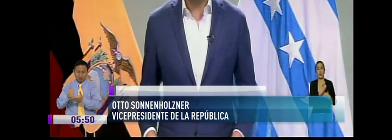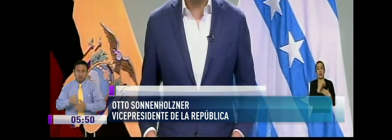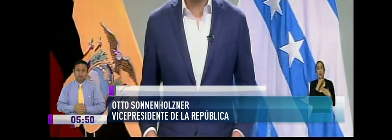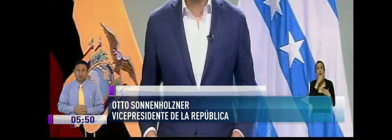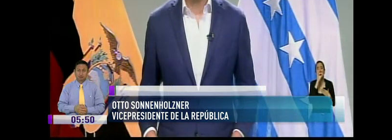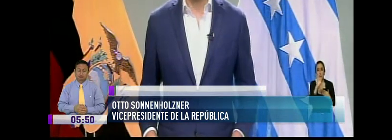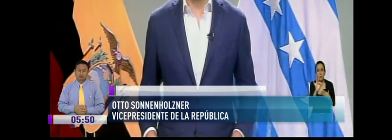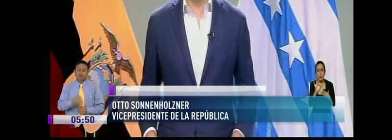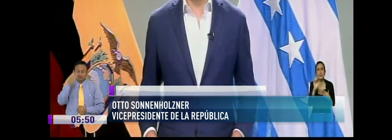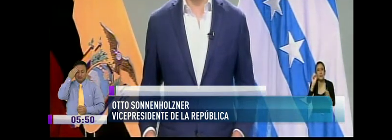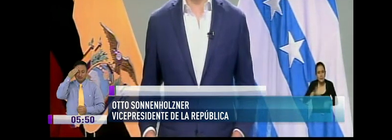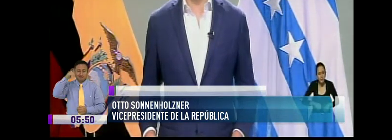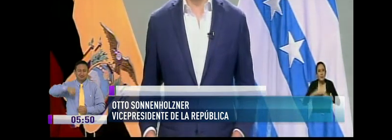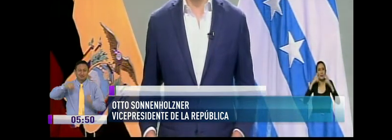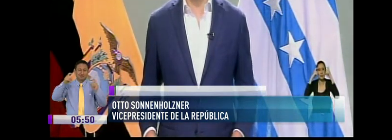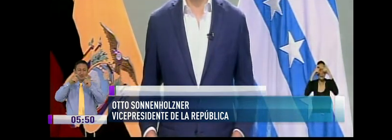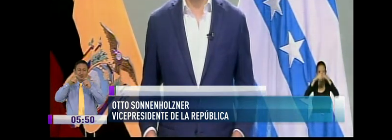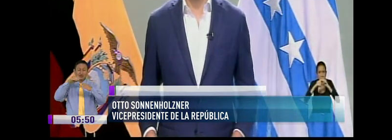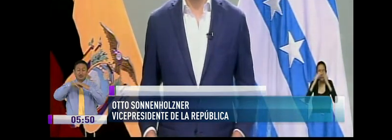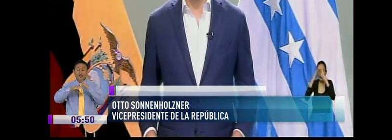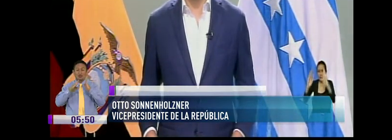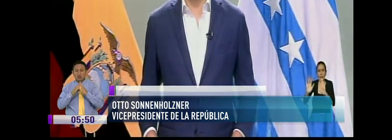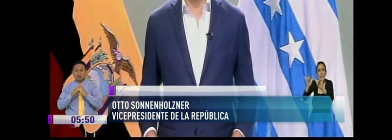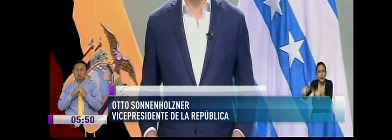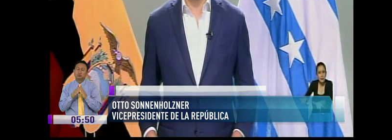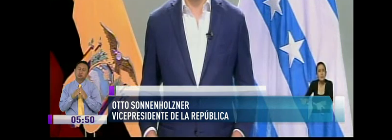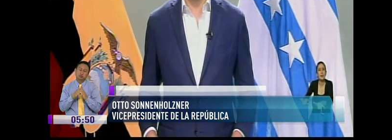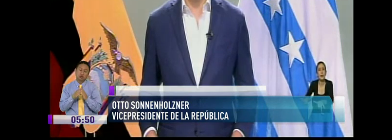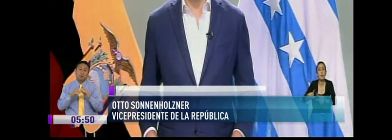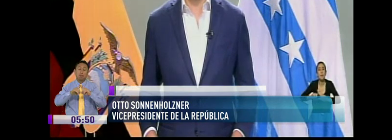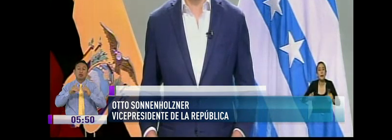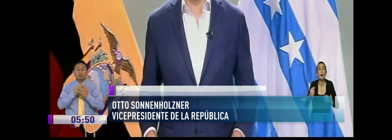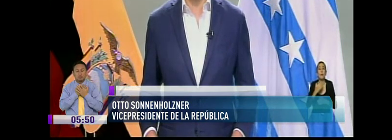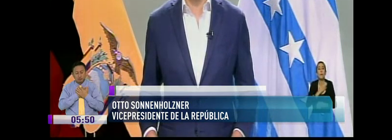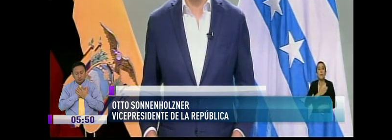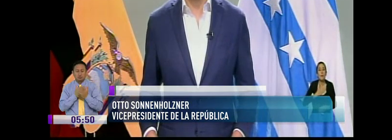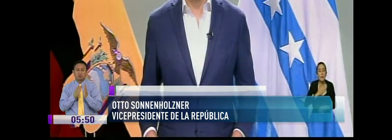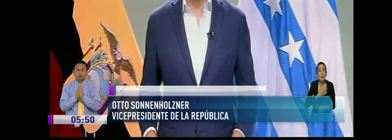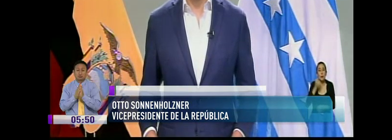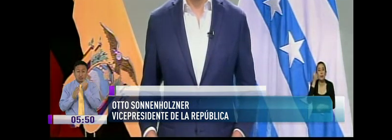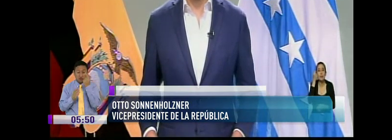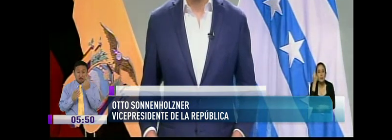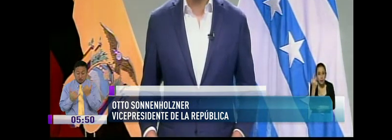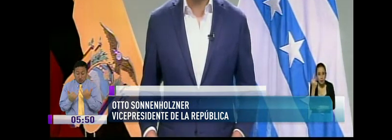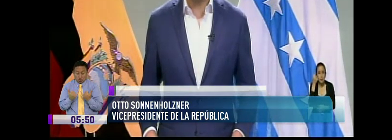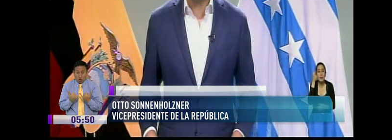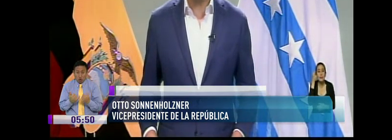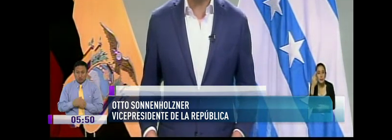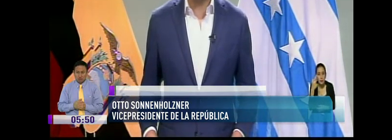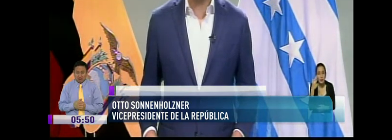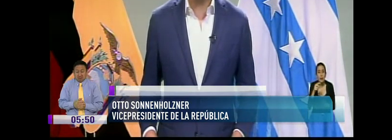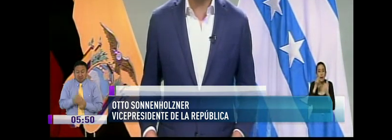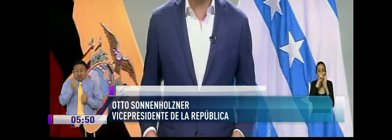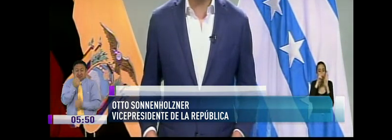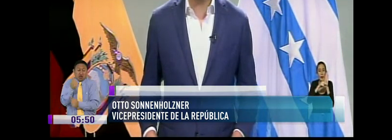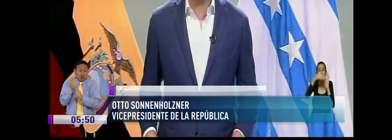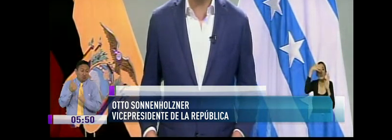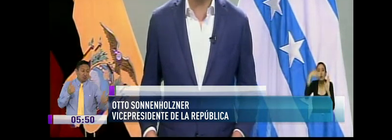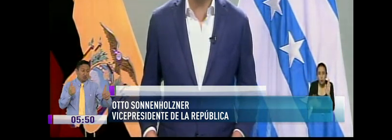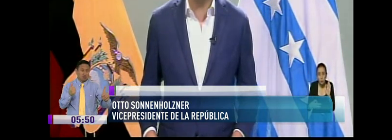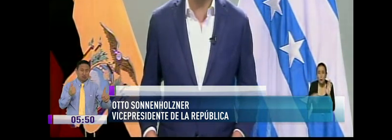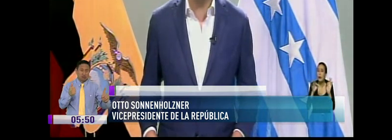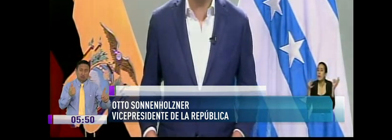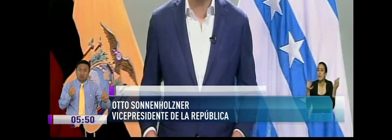Sé que es difícil para muchos quedarse en sus casas, pero tienen que entender que en estos momentos incumplir lo dispuesto por las autoridades es un